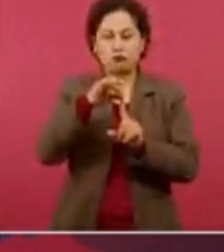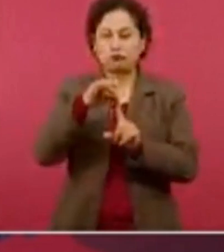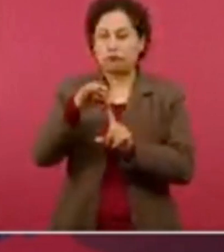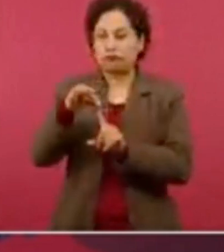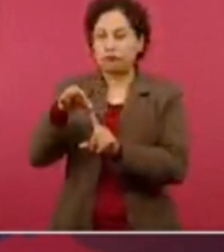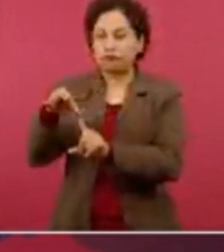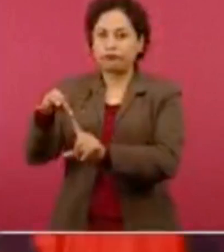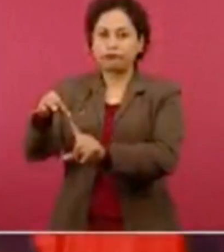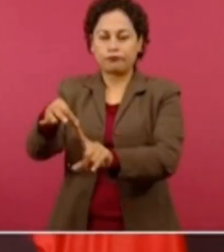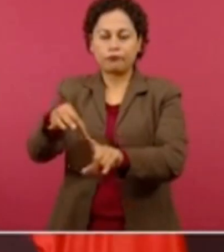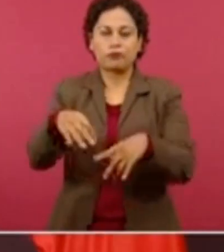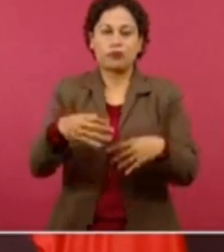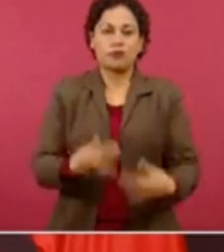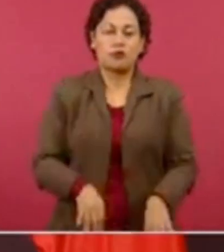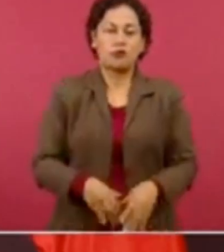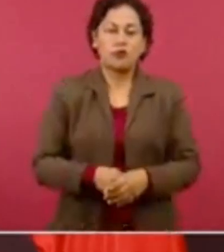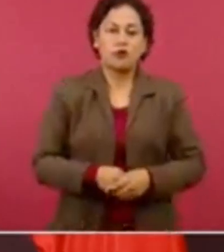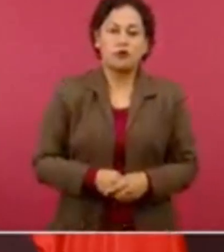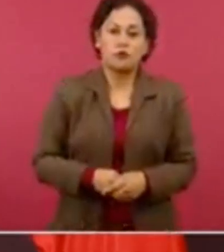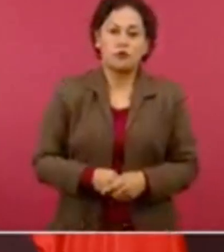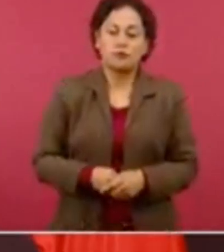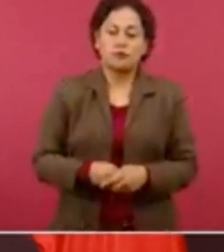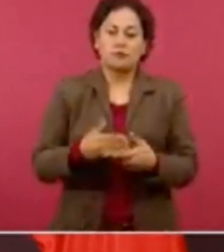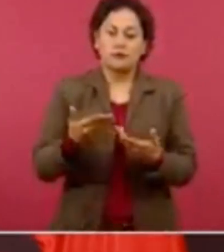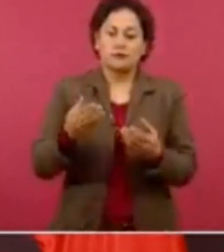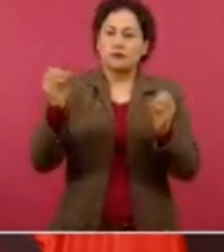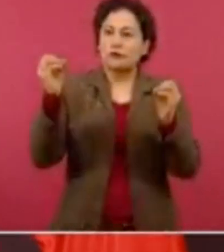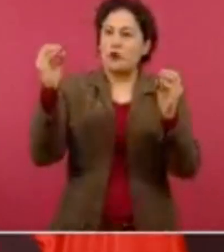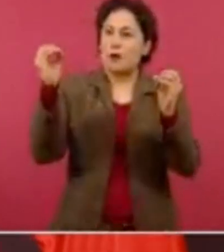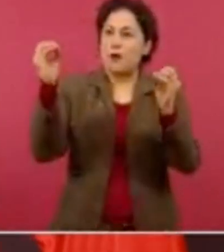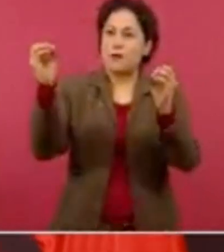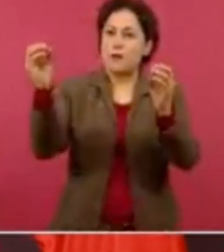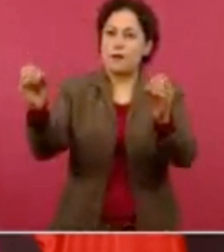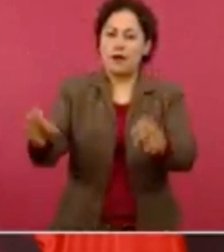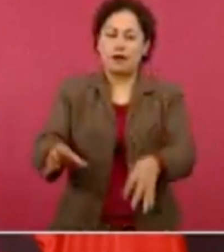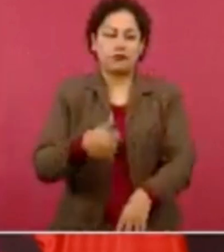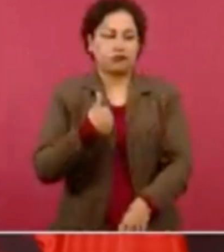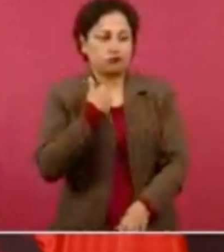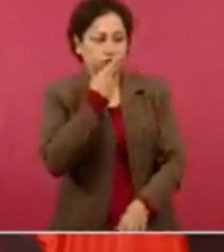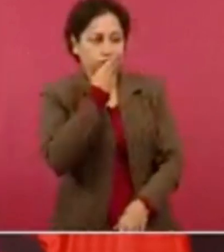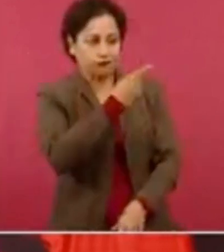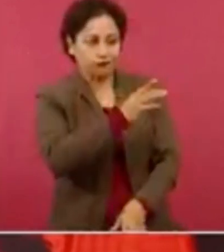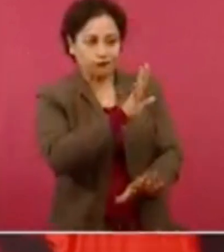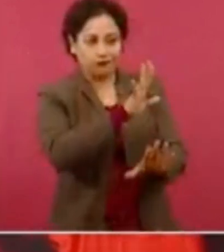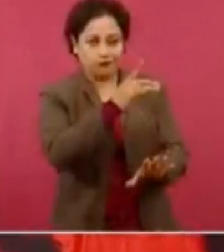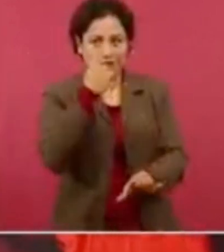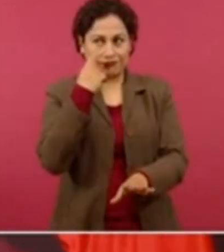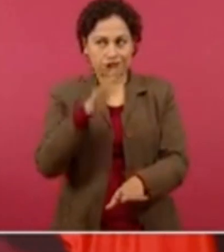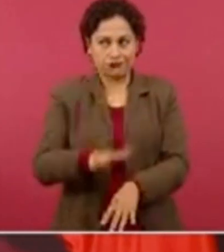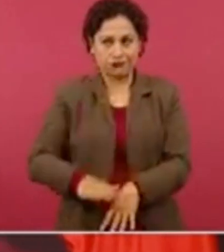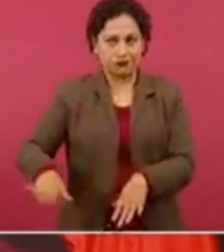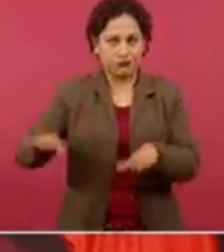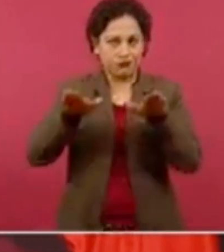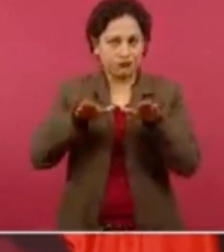alumbrado. Le dije, mire, el aeropuerto de la Ciudad de México son 600 hectáreas.